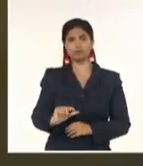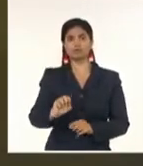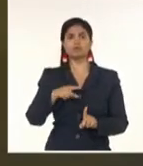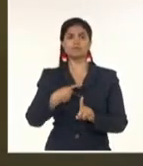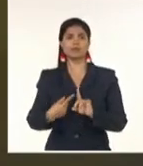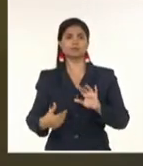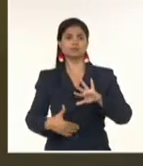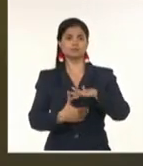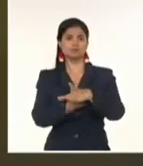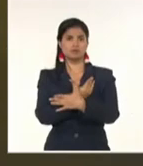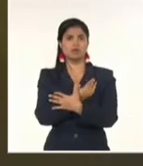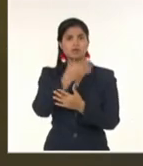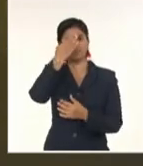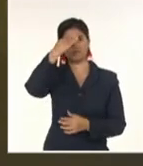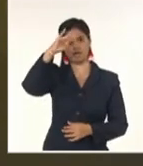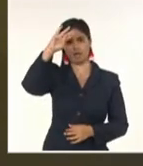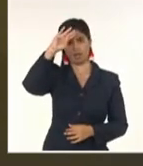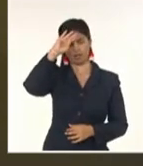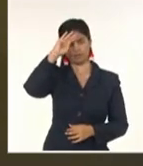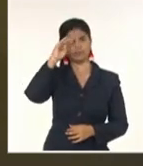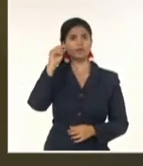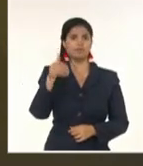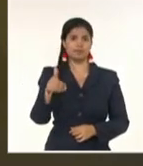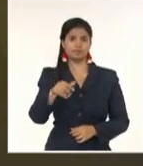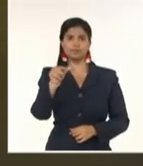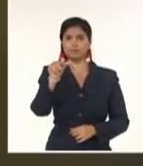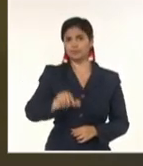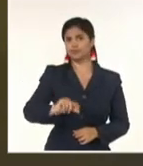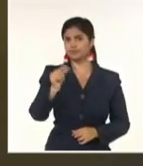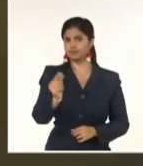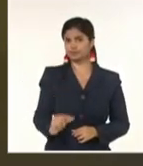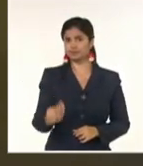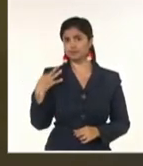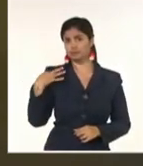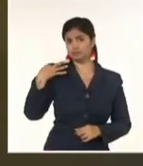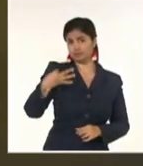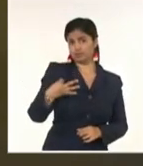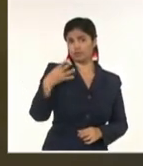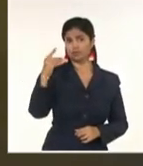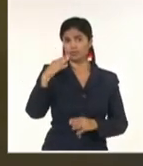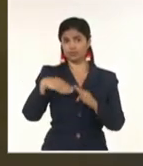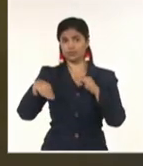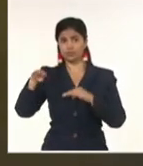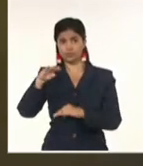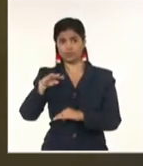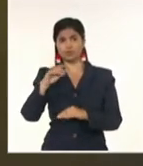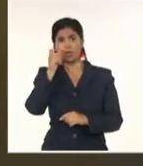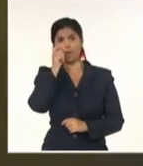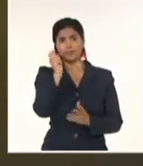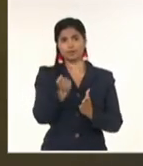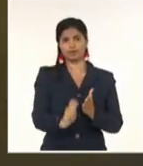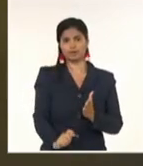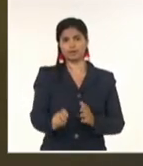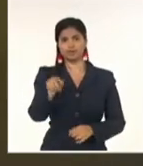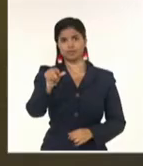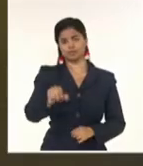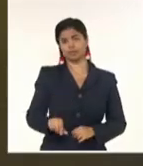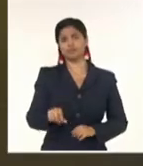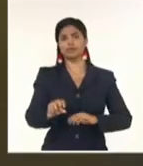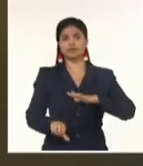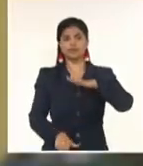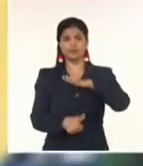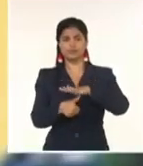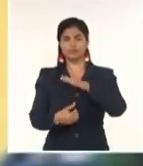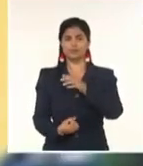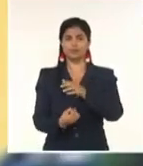Cuba. Participan intelectuales italianos y el invitado de honor es el doctor Miguel Barnett, presidente de la Fundación Fernando Ortiz.